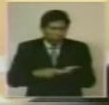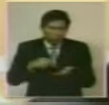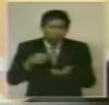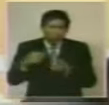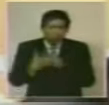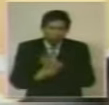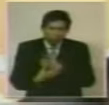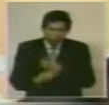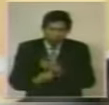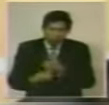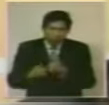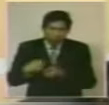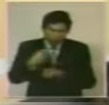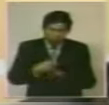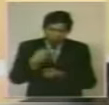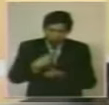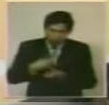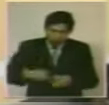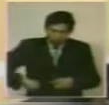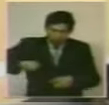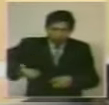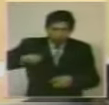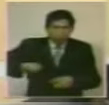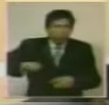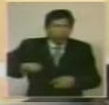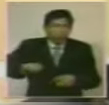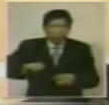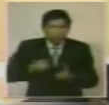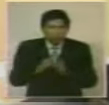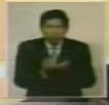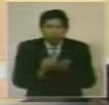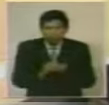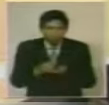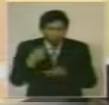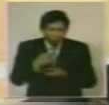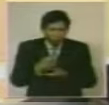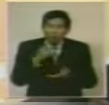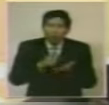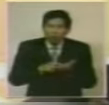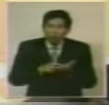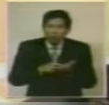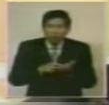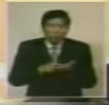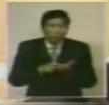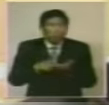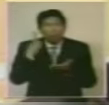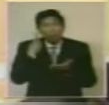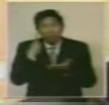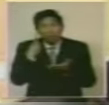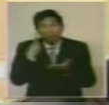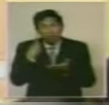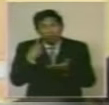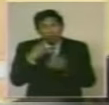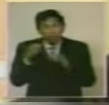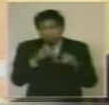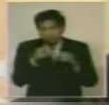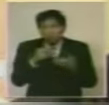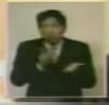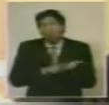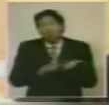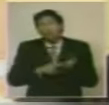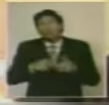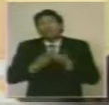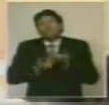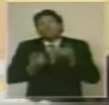de carnet, regalando maletines, regalando cuadernos, que esto había sido un descargo que han firmado como si